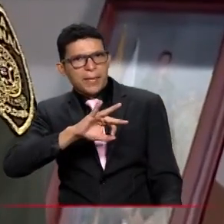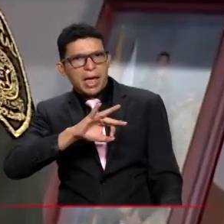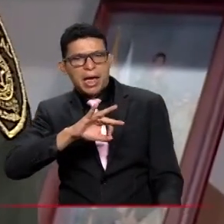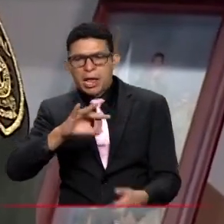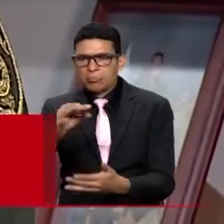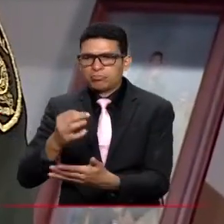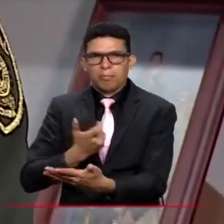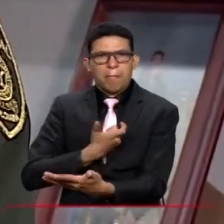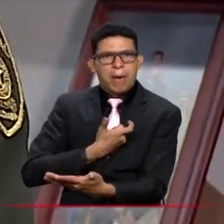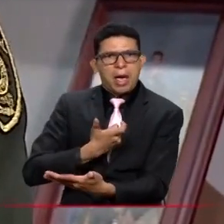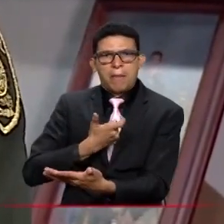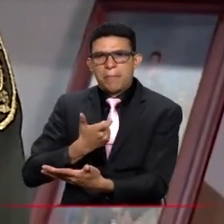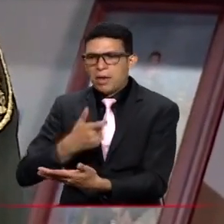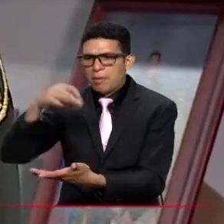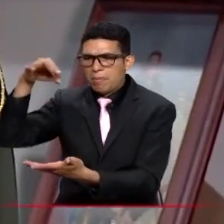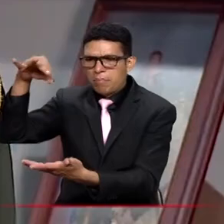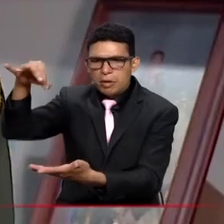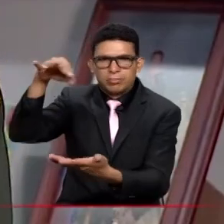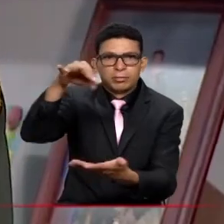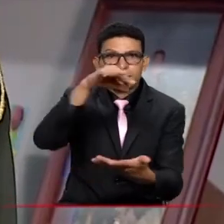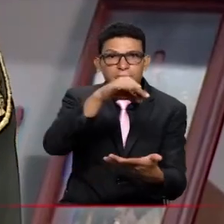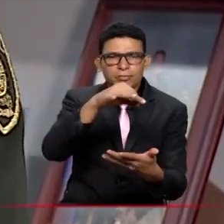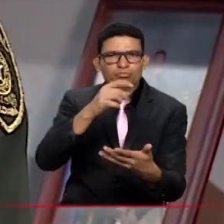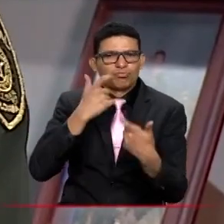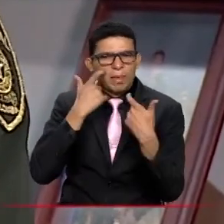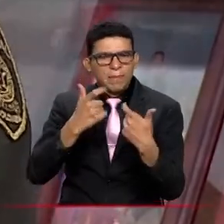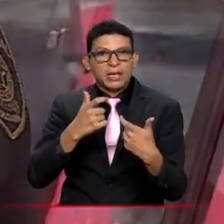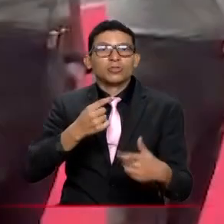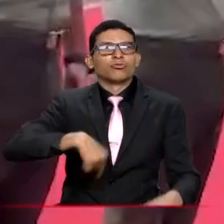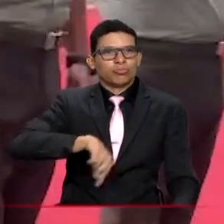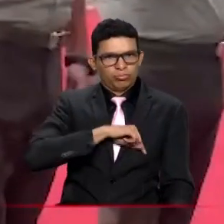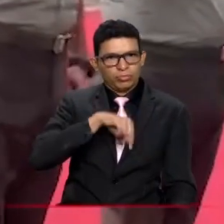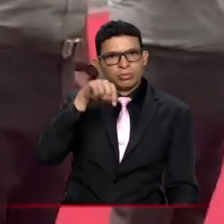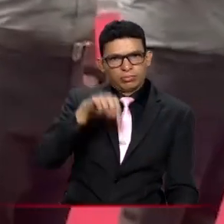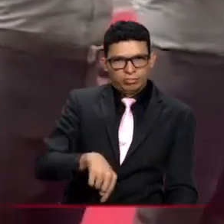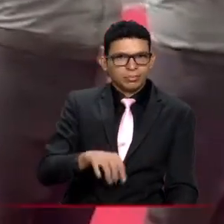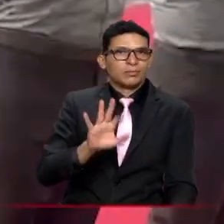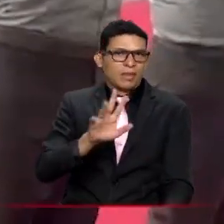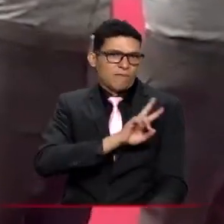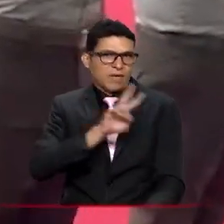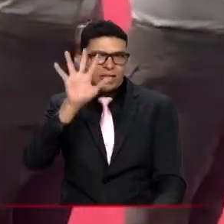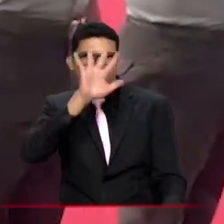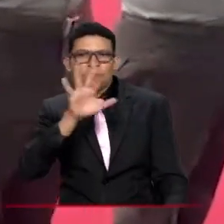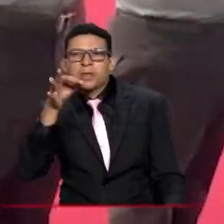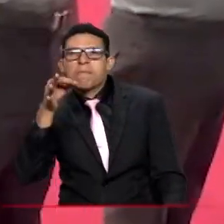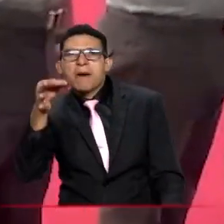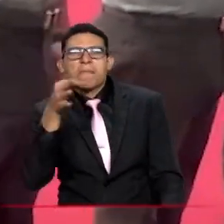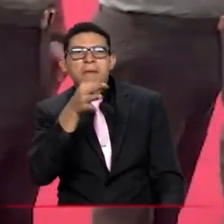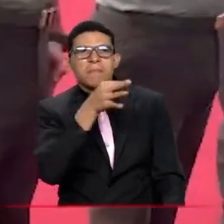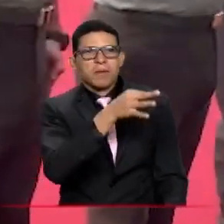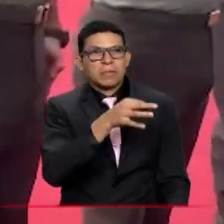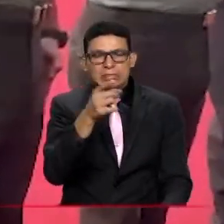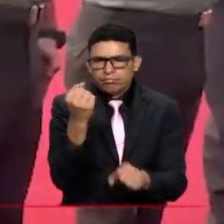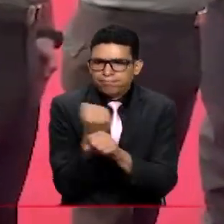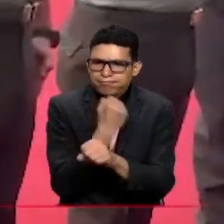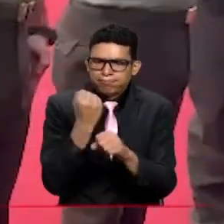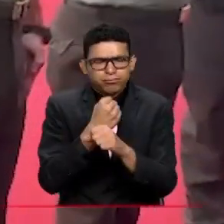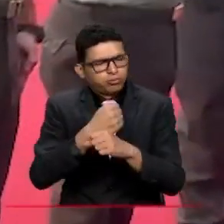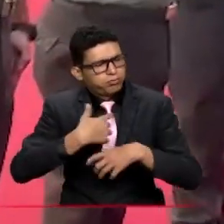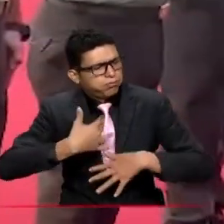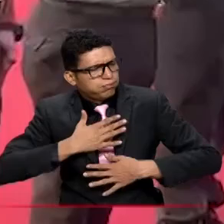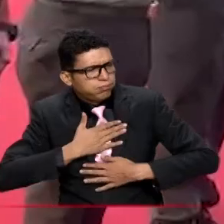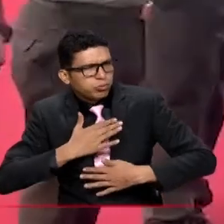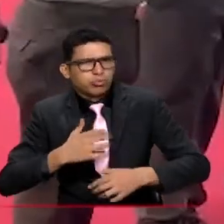policías que se han distinguido en los 37 municipios que cubrimos en el Departamento de Policía Valle, en los cuales queremos resaltar